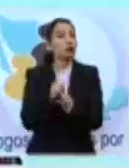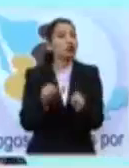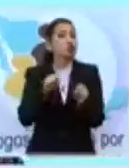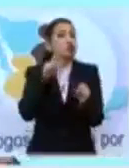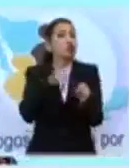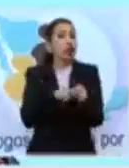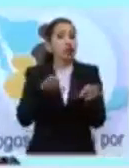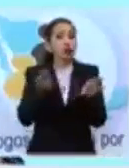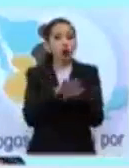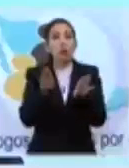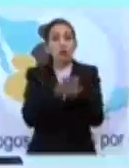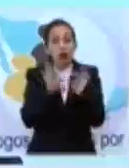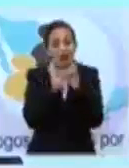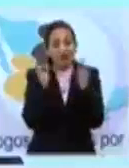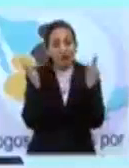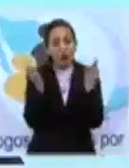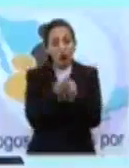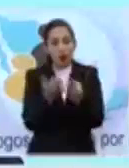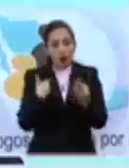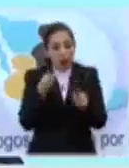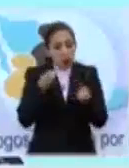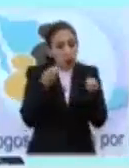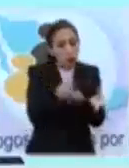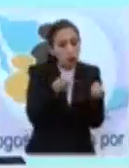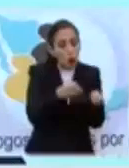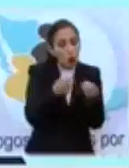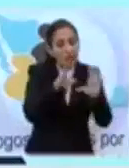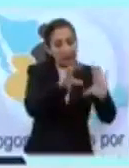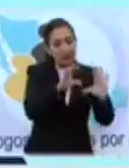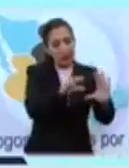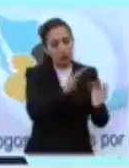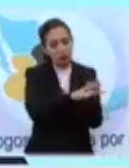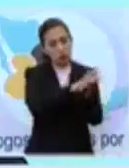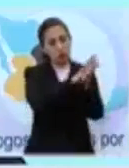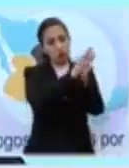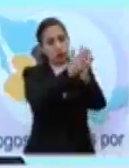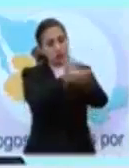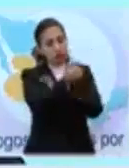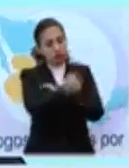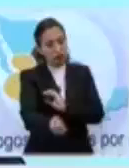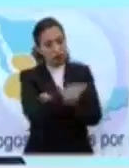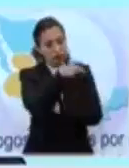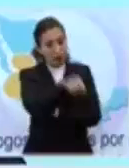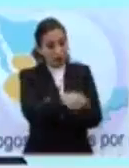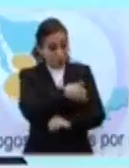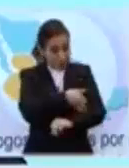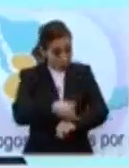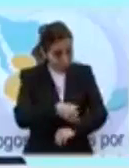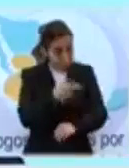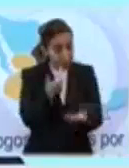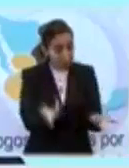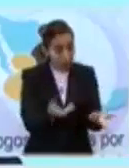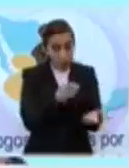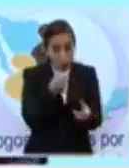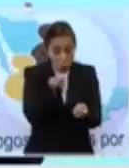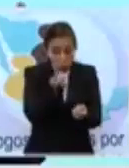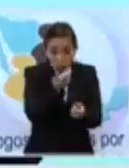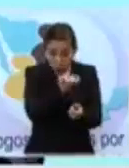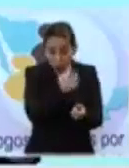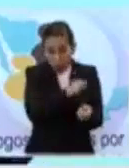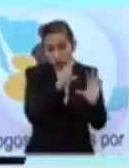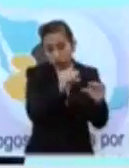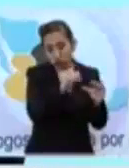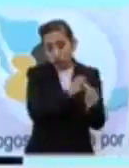como un instrumento de invertir en la productividad y en las capacidades de las familias con menores ingresos,